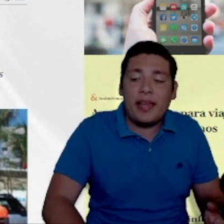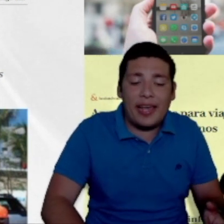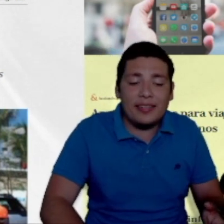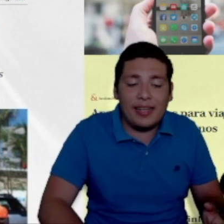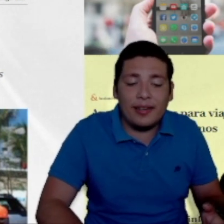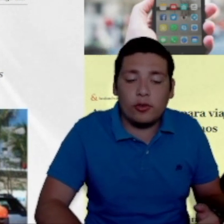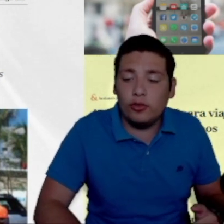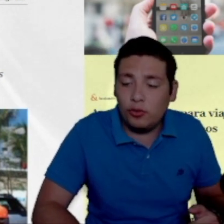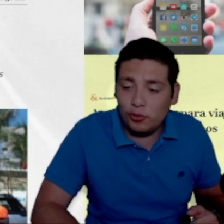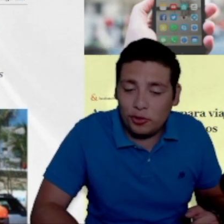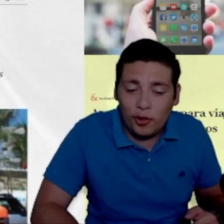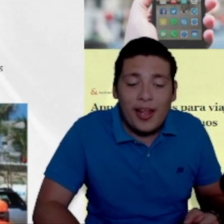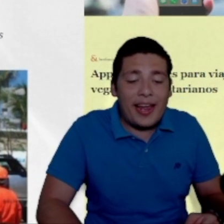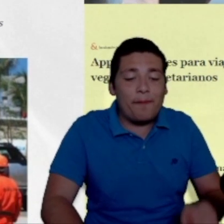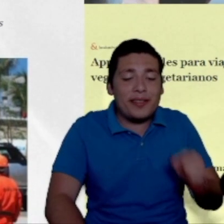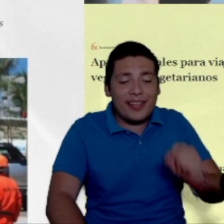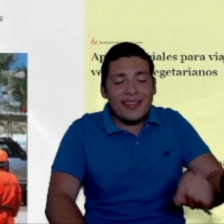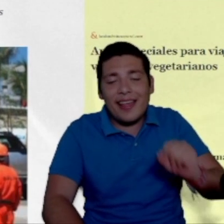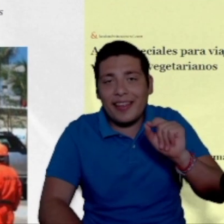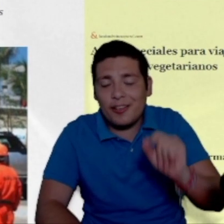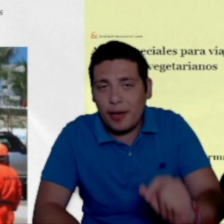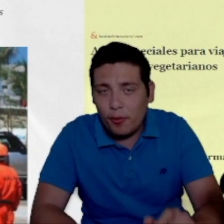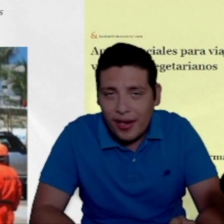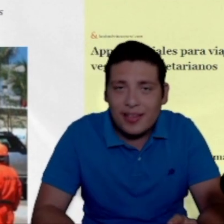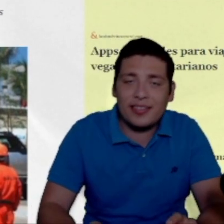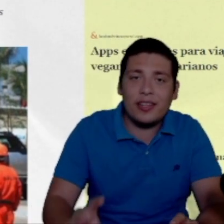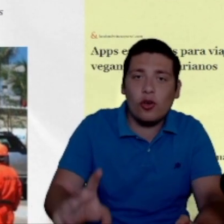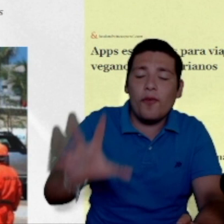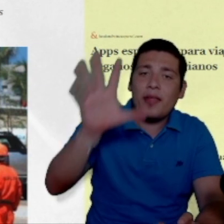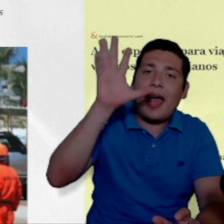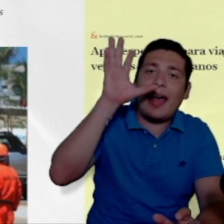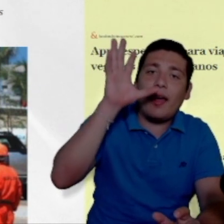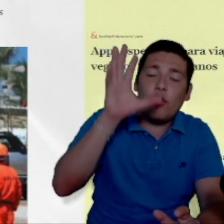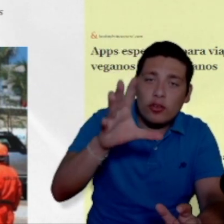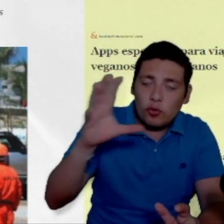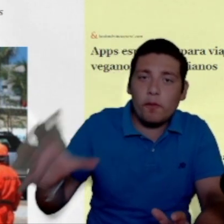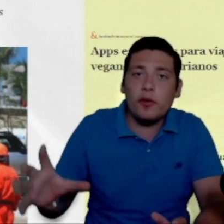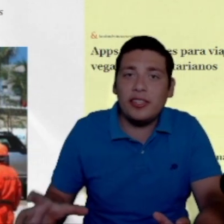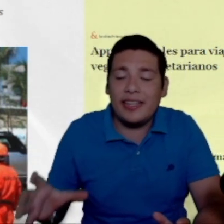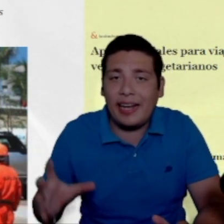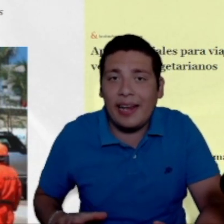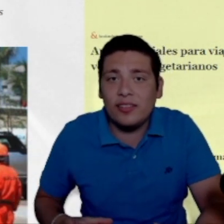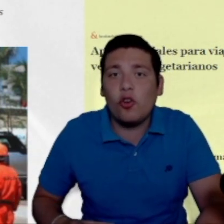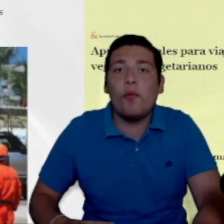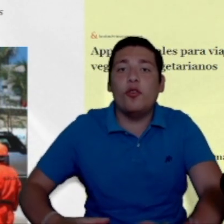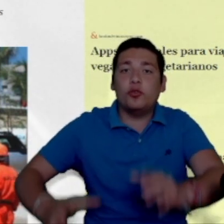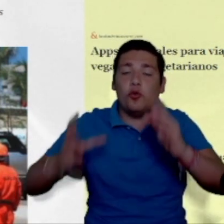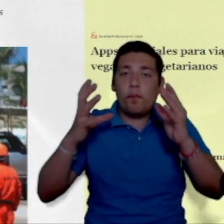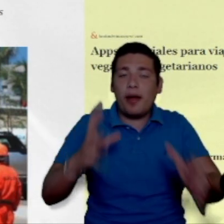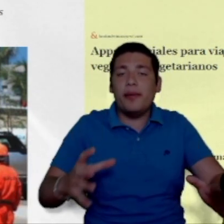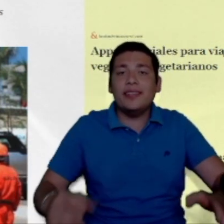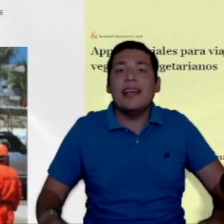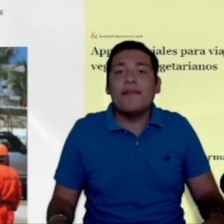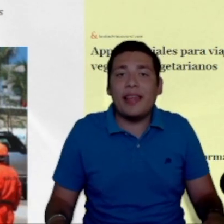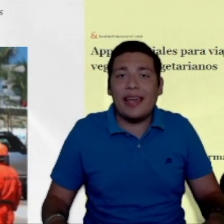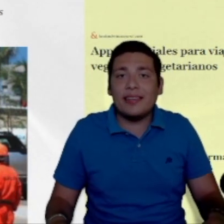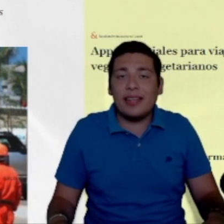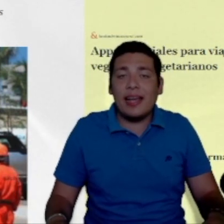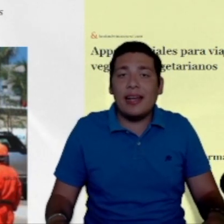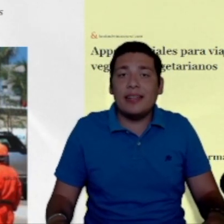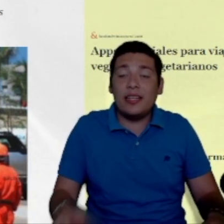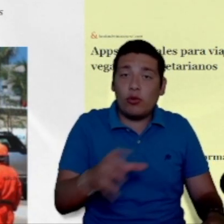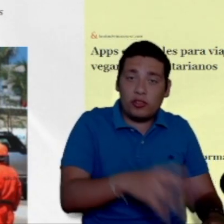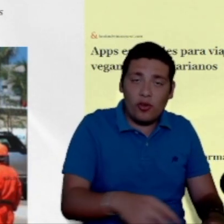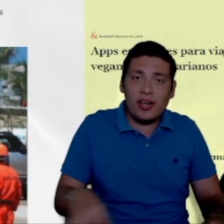sabotear esta construcción. El presidente Andrés Manuel citó a dos grupos sindicales como los culpables de